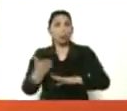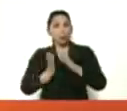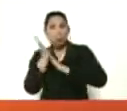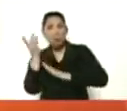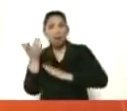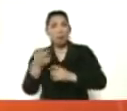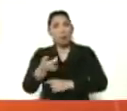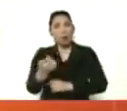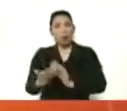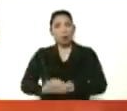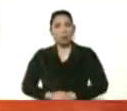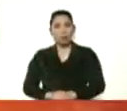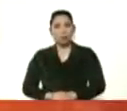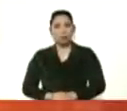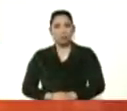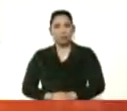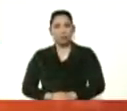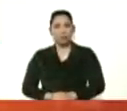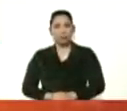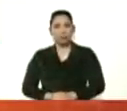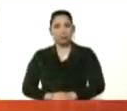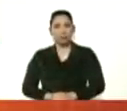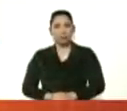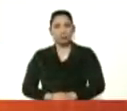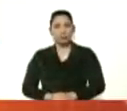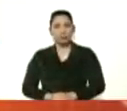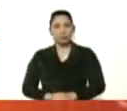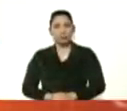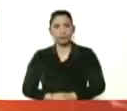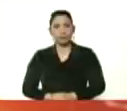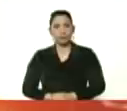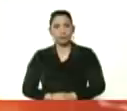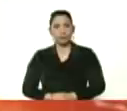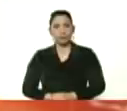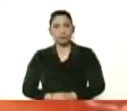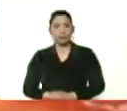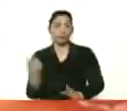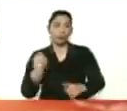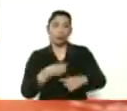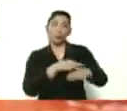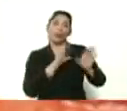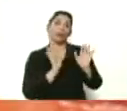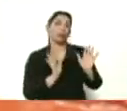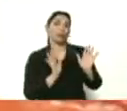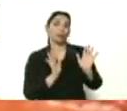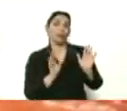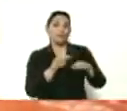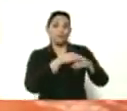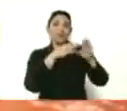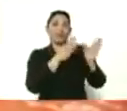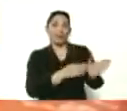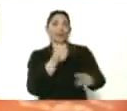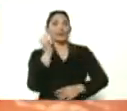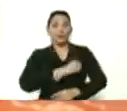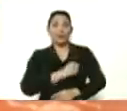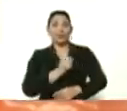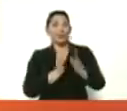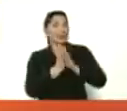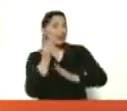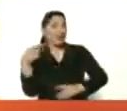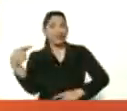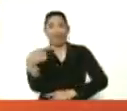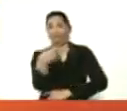menos, ¿verdad? Igualmente... Puede ser ministro, presidente. Los ministros, esos están durmiendo menos de